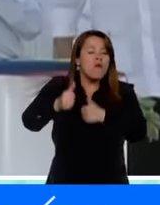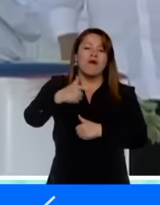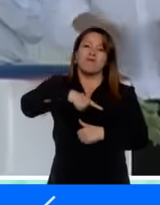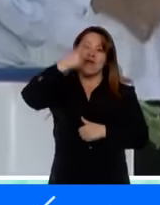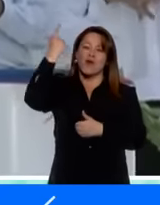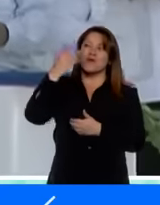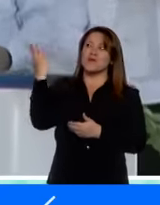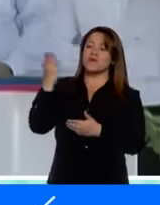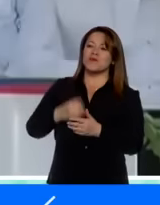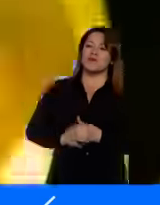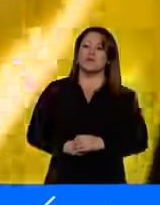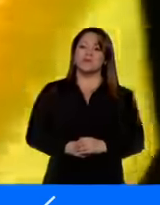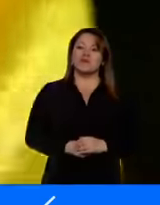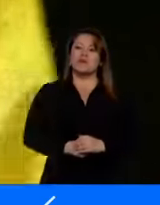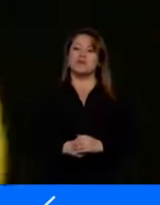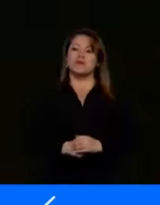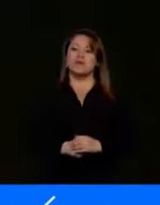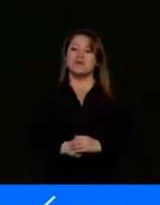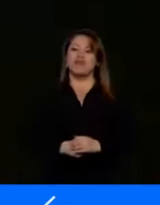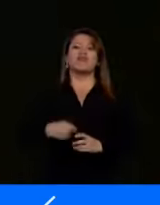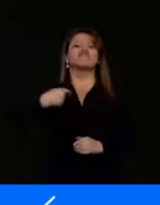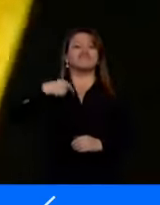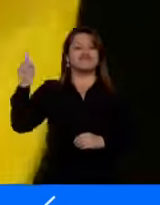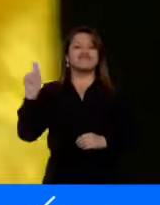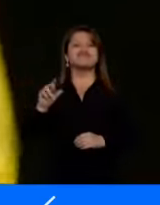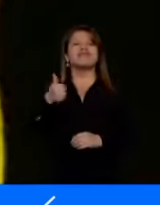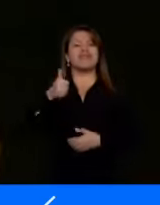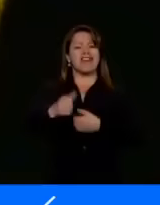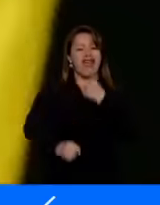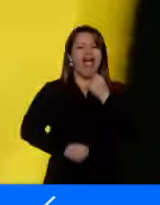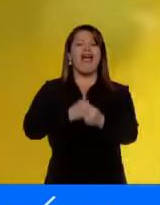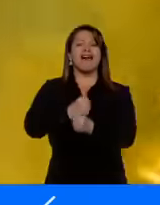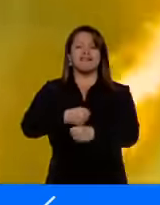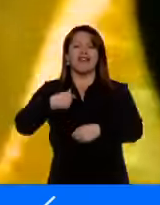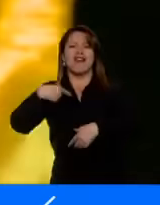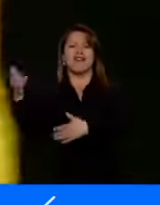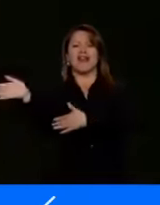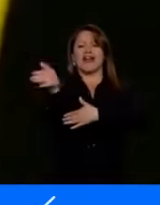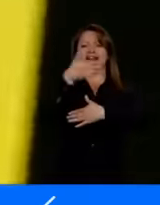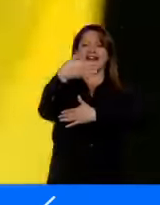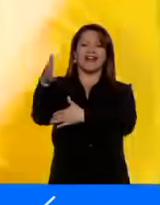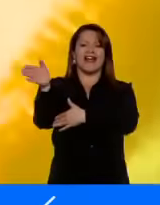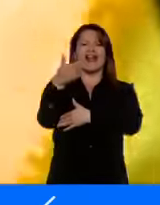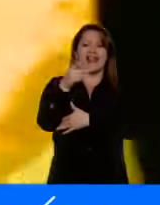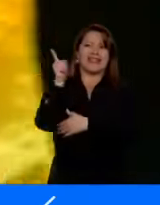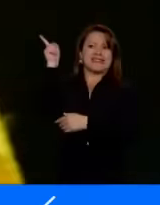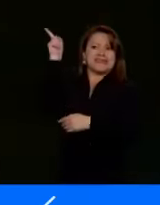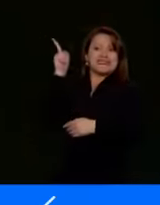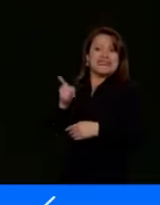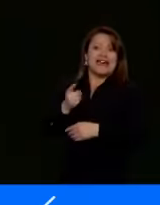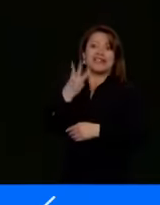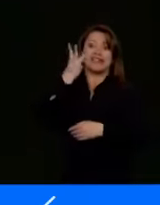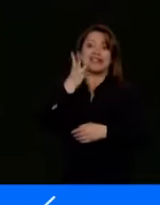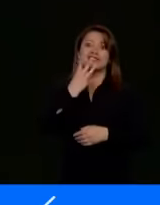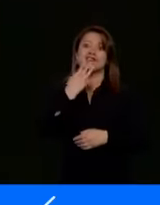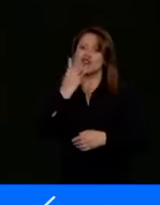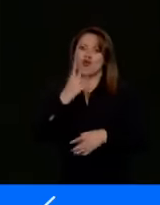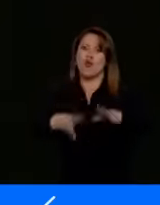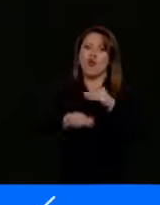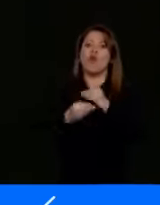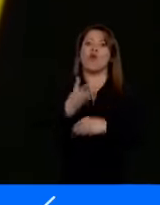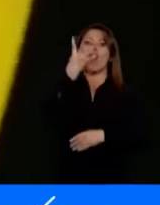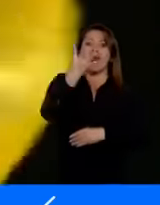él. Bueno, hace 10 años recorro Colombia con esta propuesta de convivencia respetuosa, pero desde lo más profundo de mi